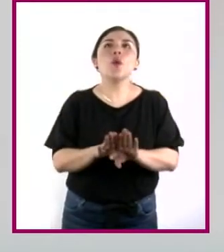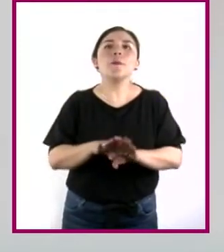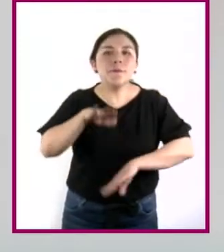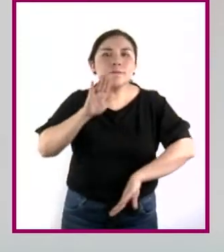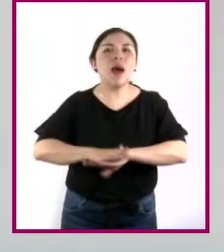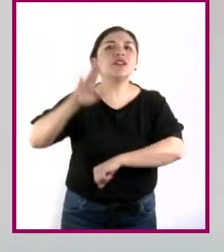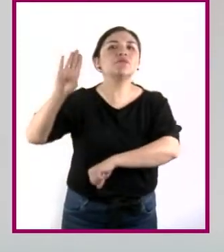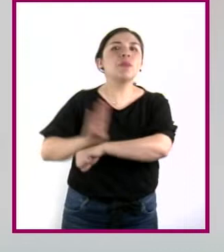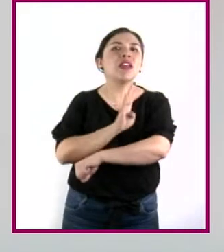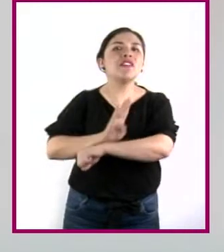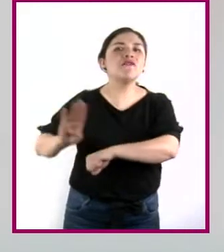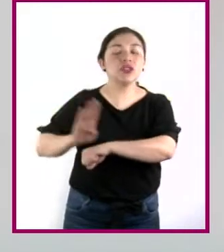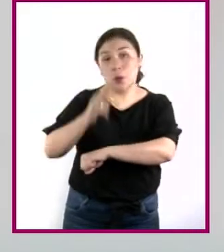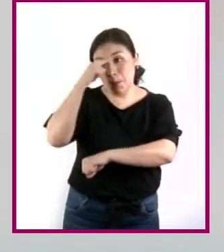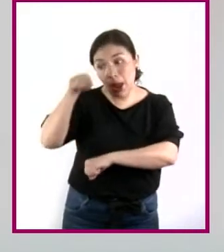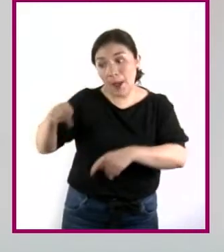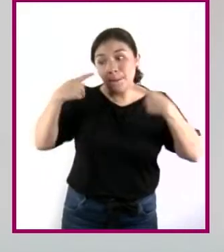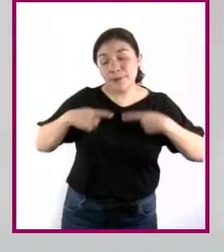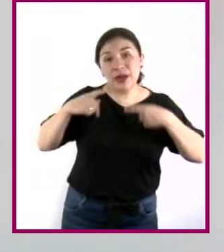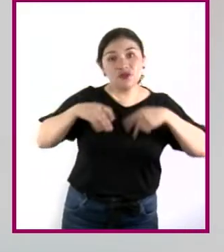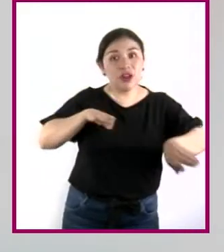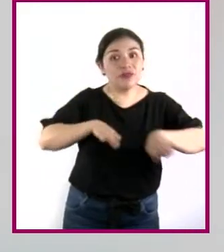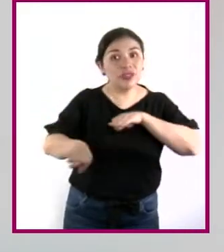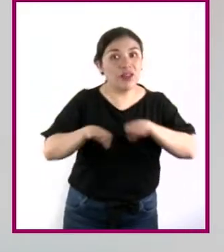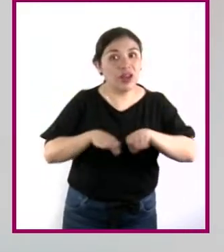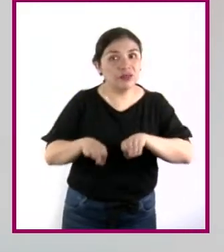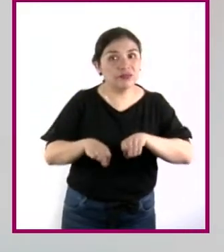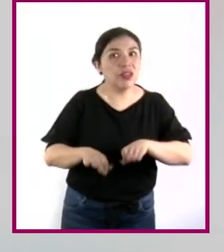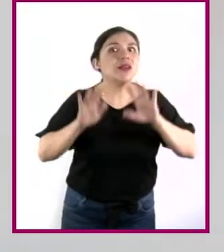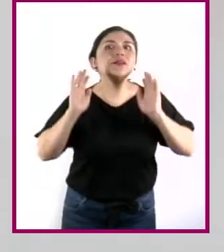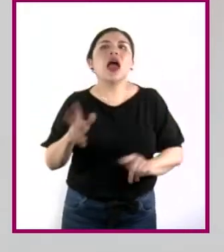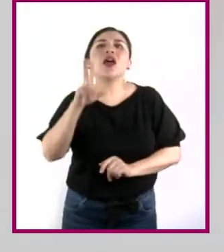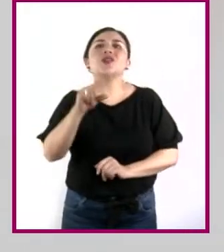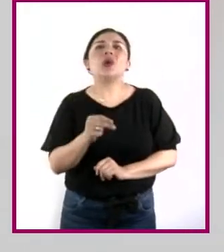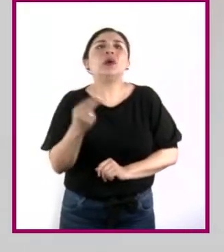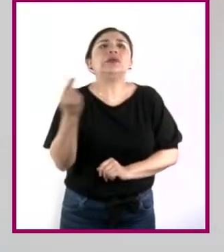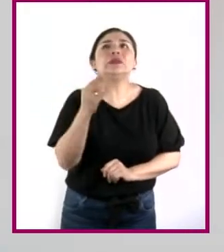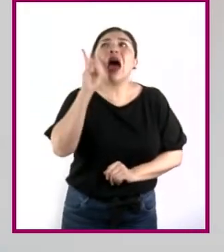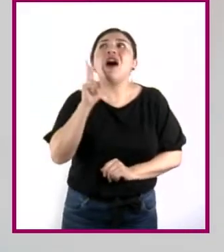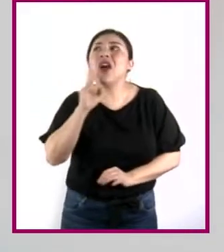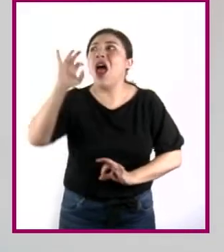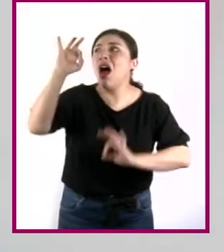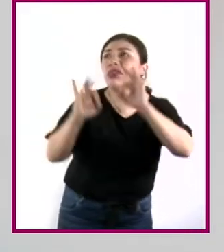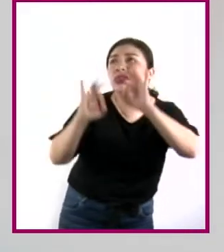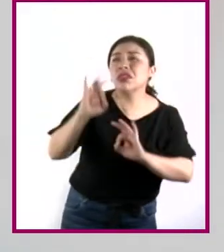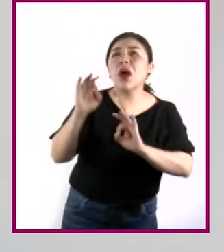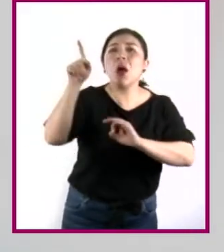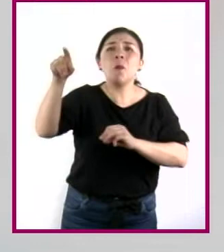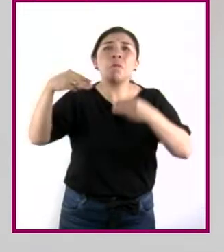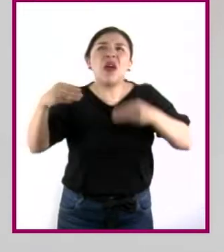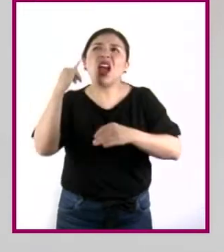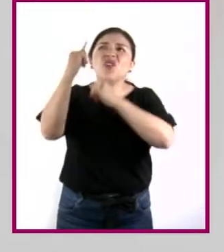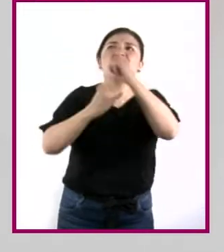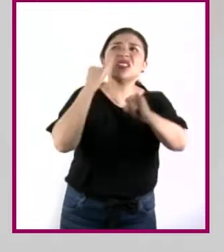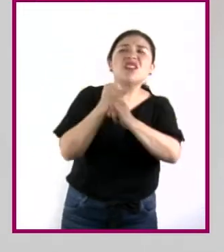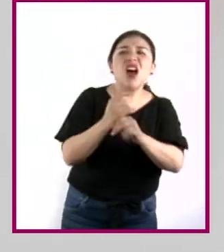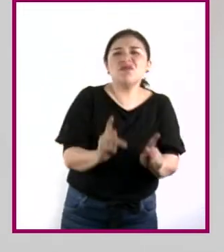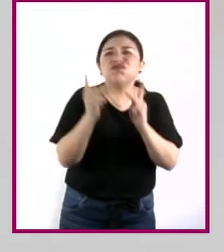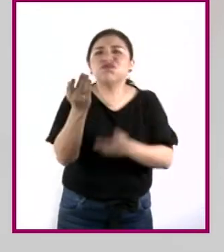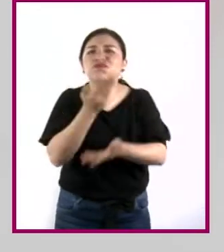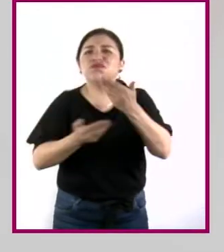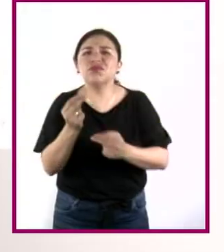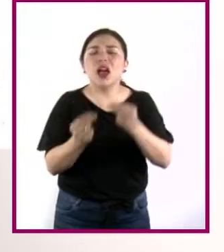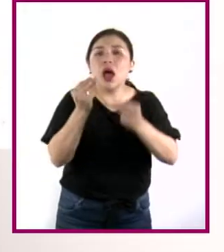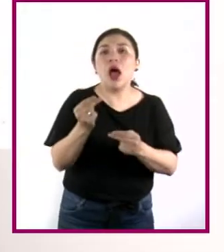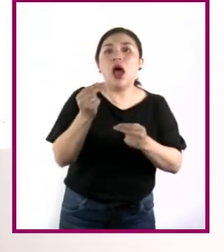mayor beneficio para el trabajador. Ya no están a la volatilidad del mercado y eso hace que los ahorros de los trabajadores